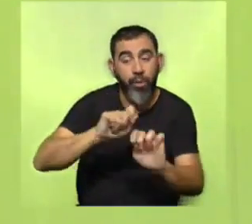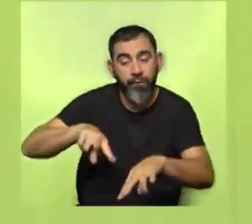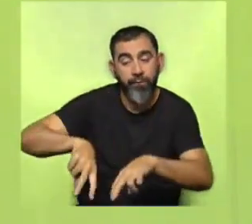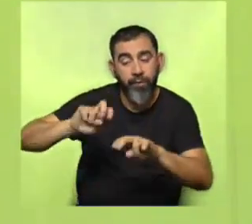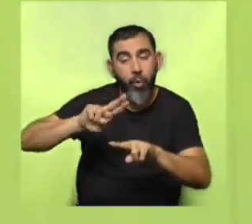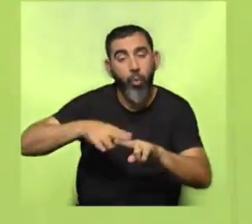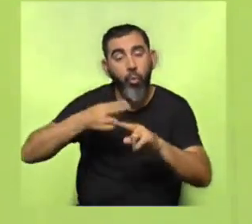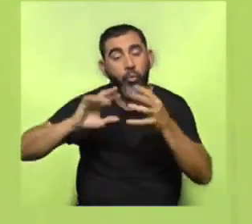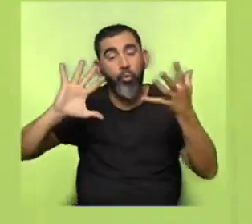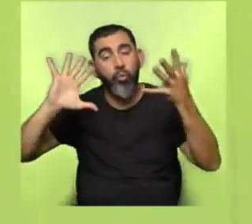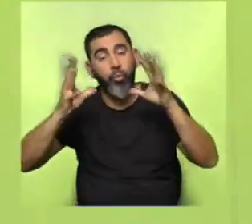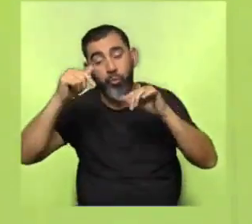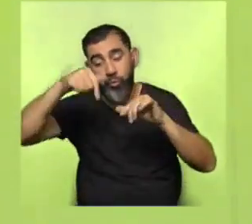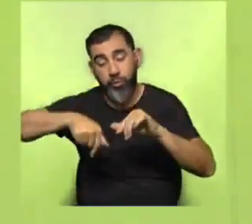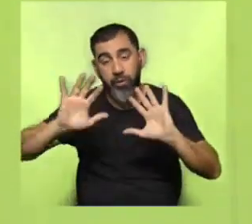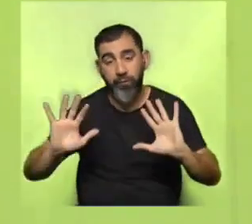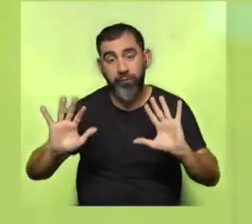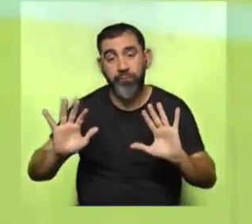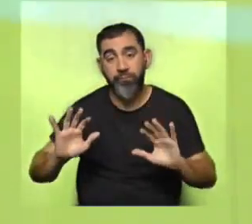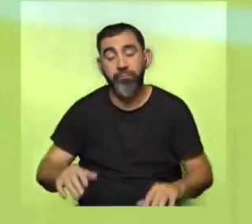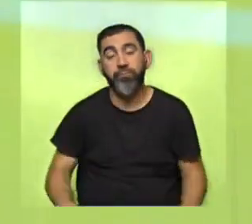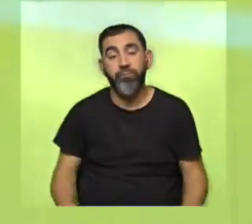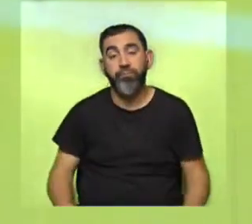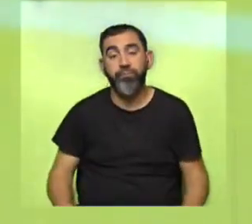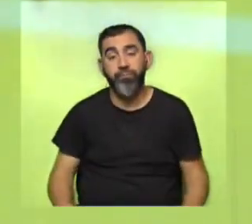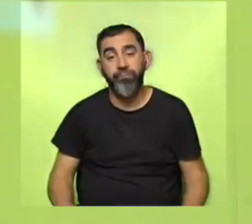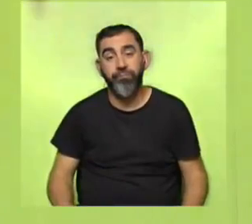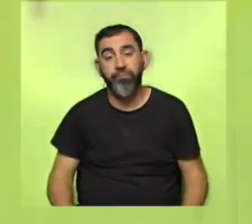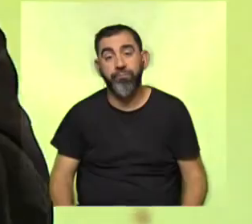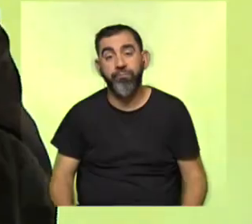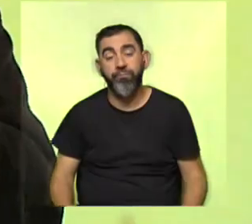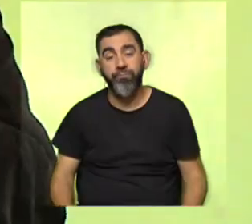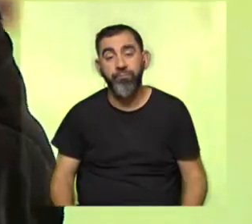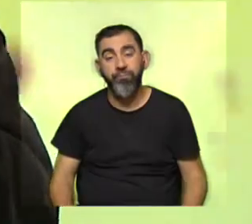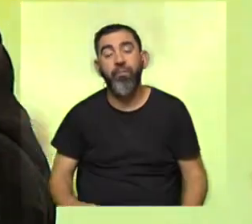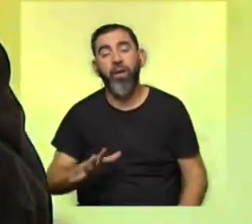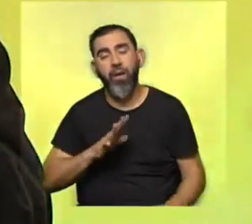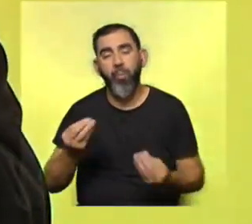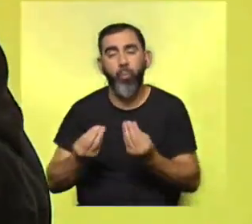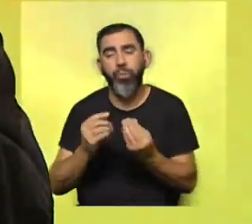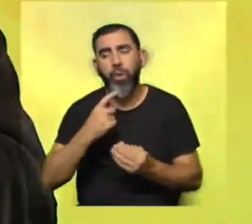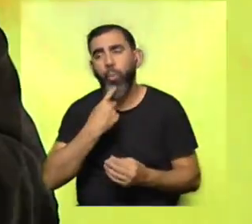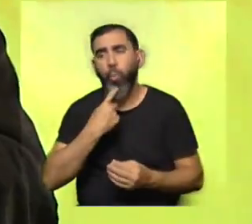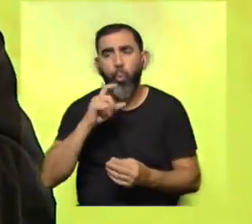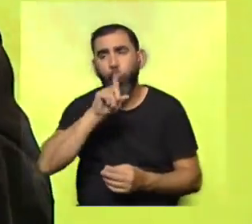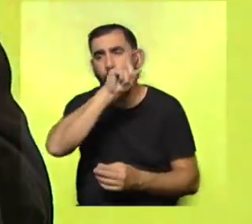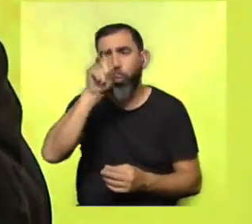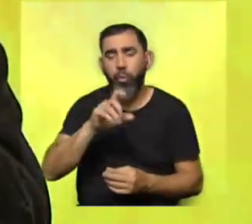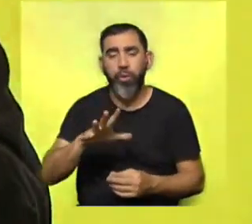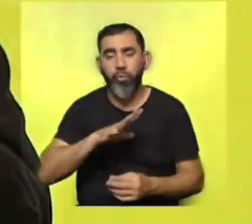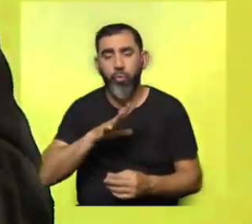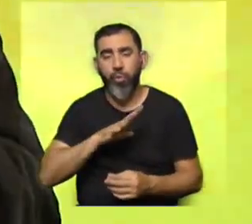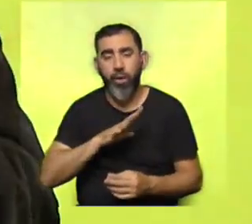la climatología de esta parte del mundo. Será para otra charla, supongo. Sin duda, y ahí hay muchas incógnitas, todavía estamos tratando de